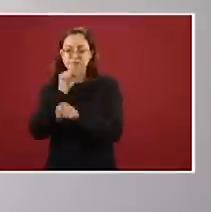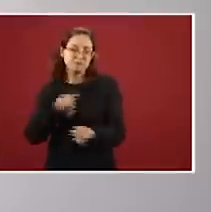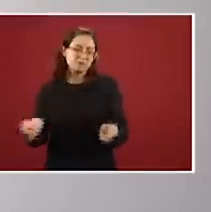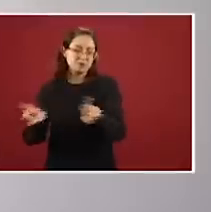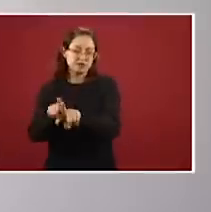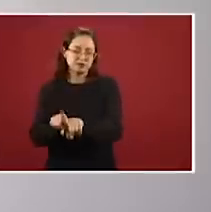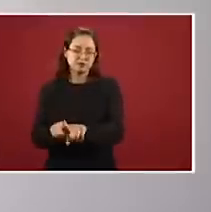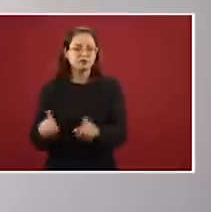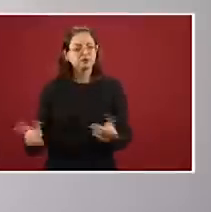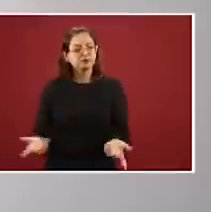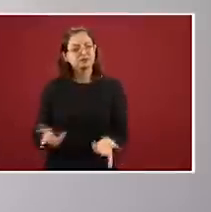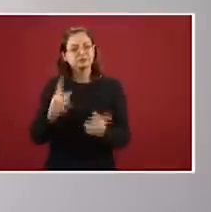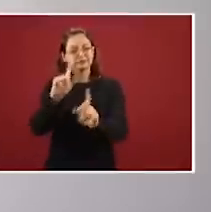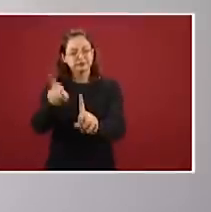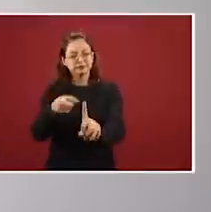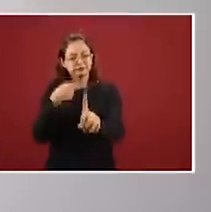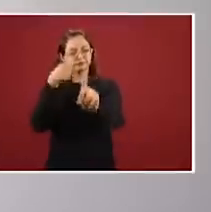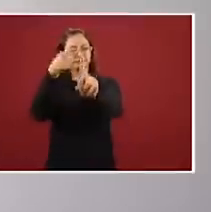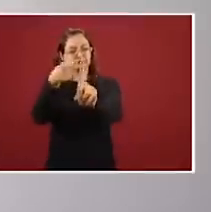el objetivo.